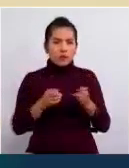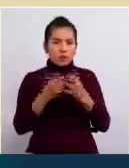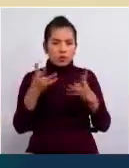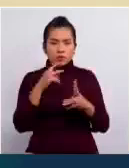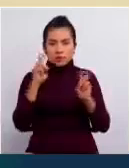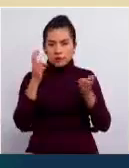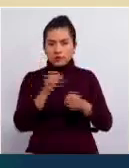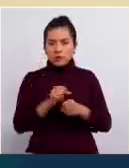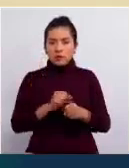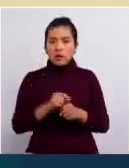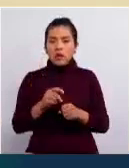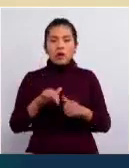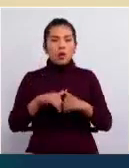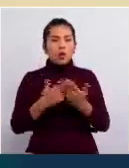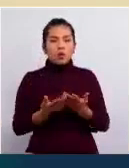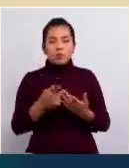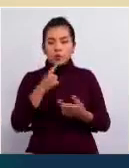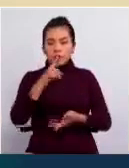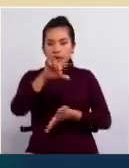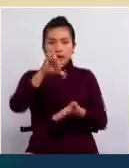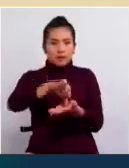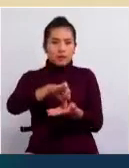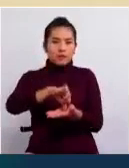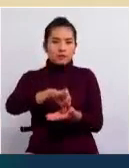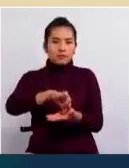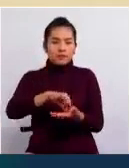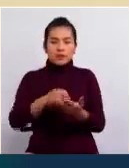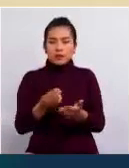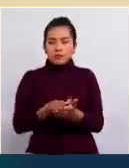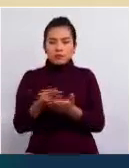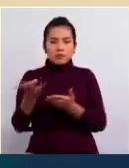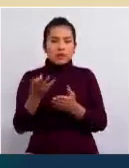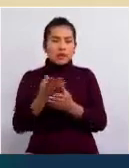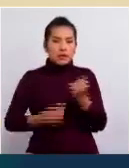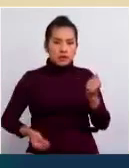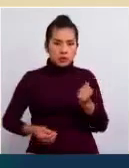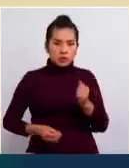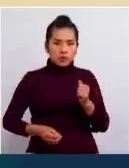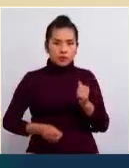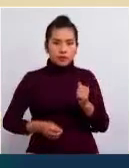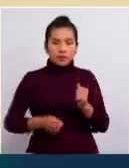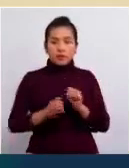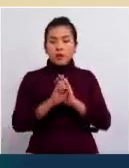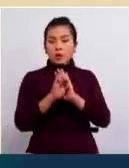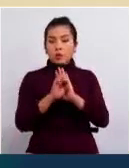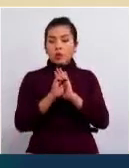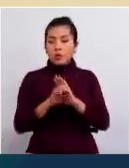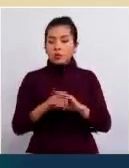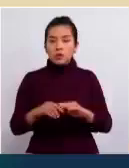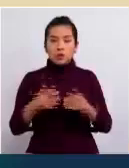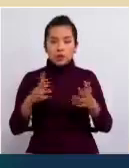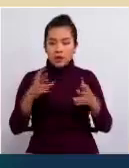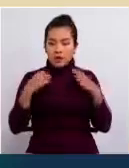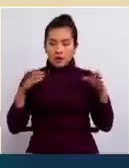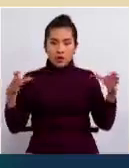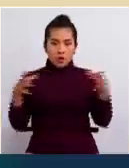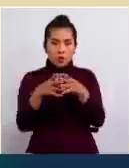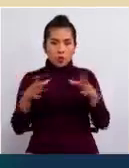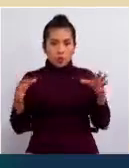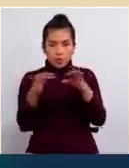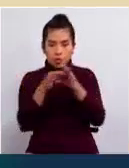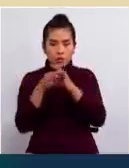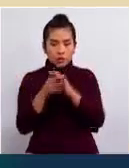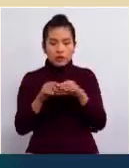este gasto de capital, que en unidad y en